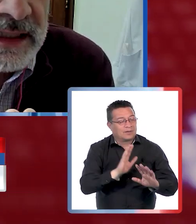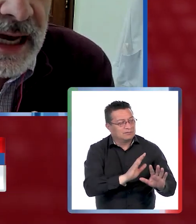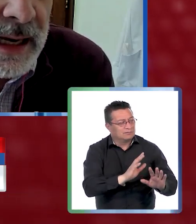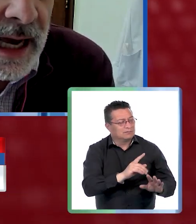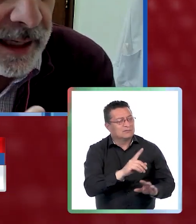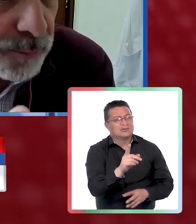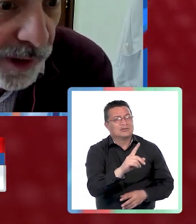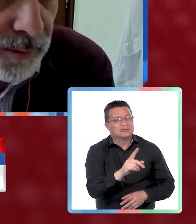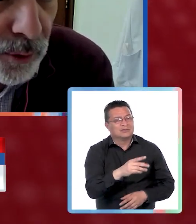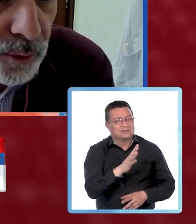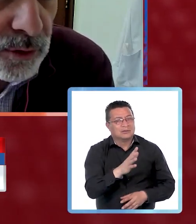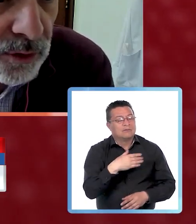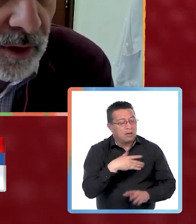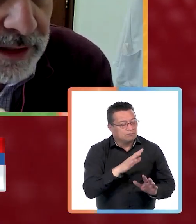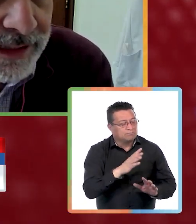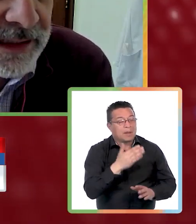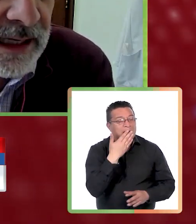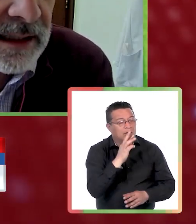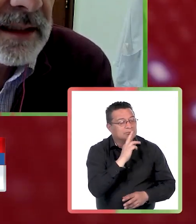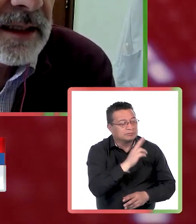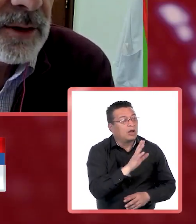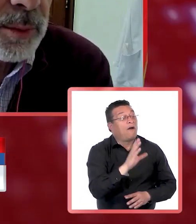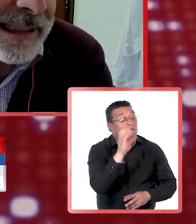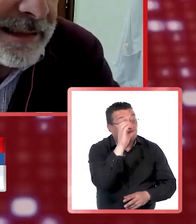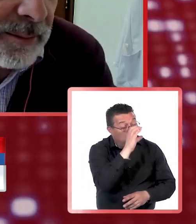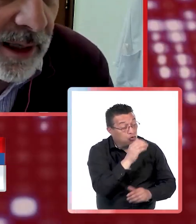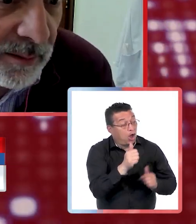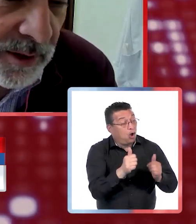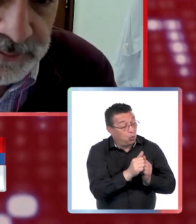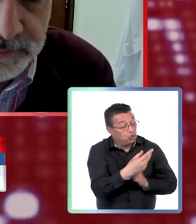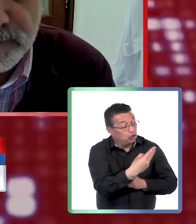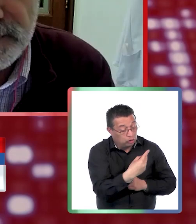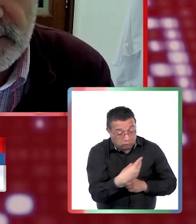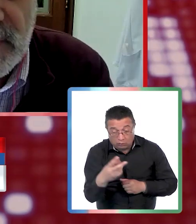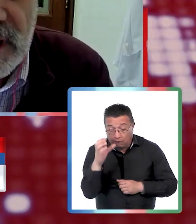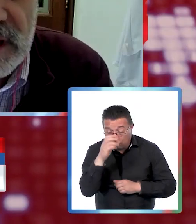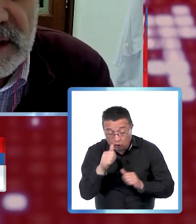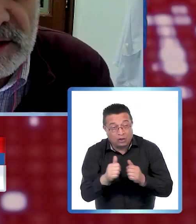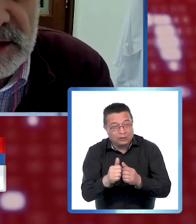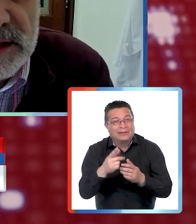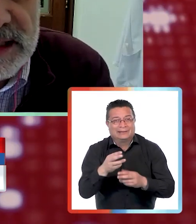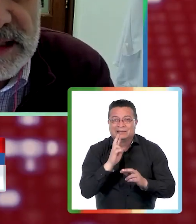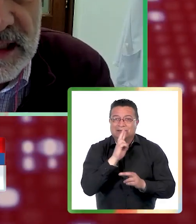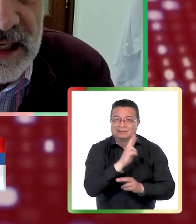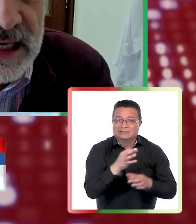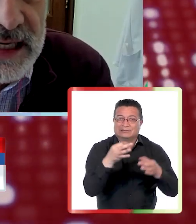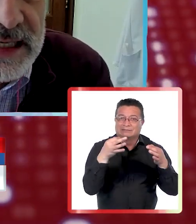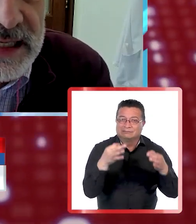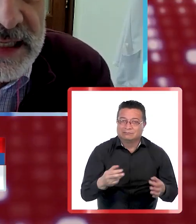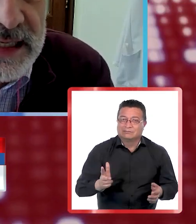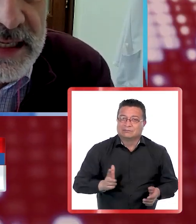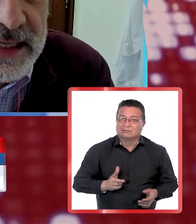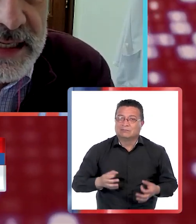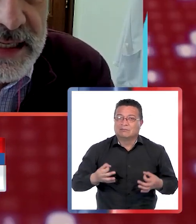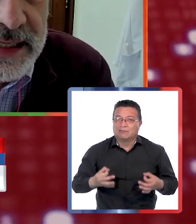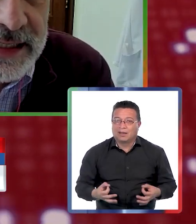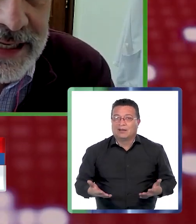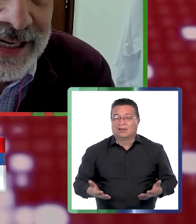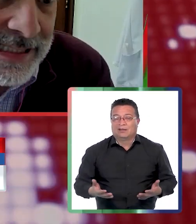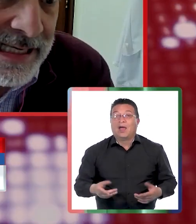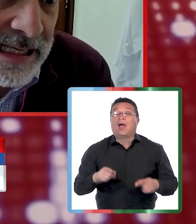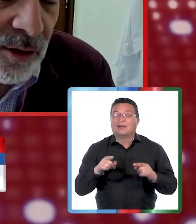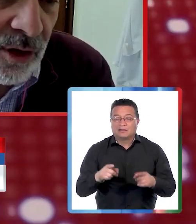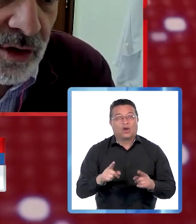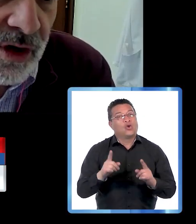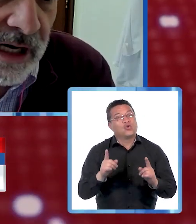respuesta correcta sería, ay, busquémoslo juntos, ¿a dónde está tu platita, por ejemplo? Entonces,